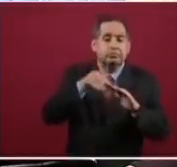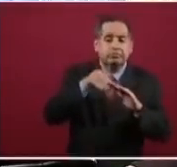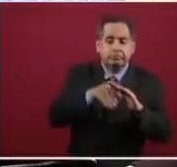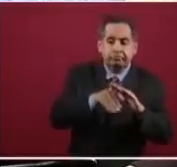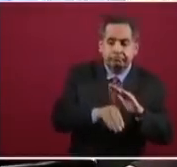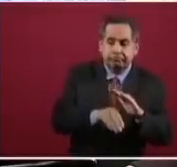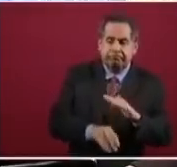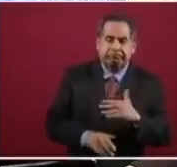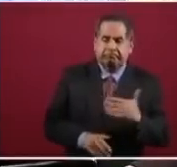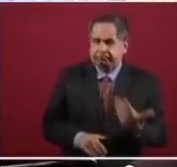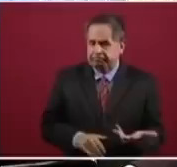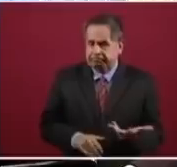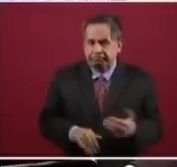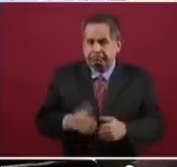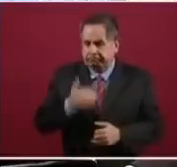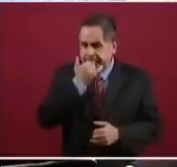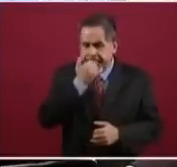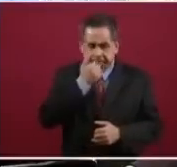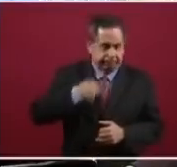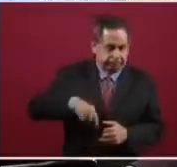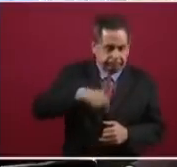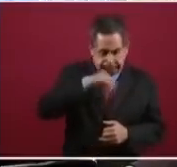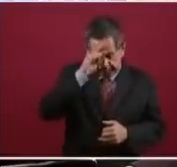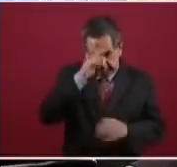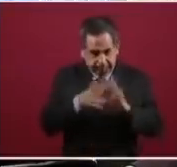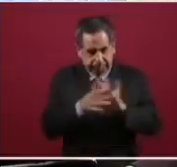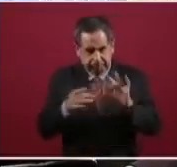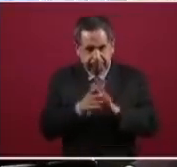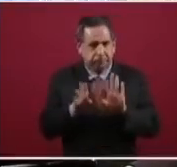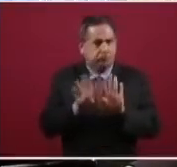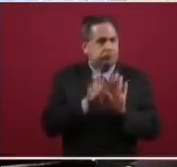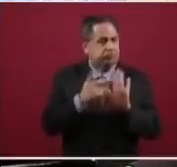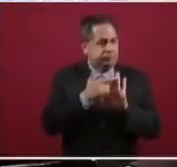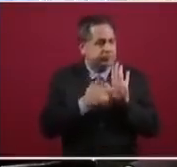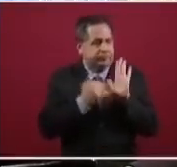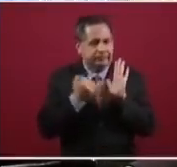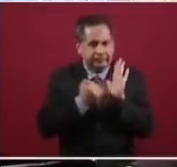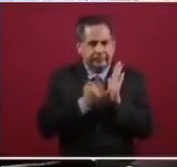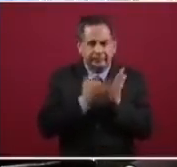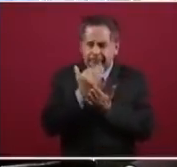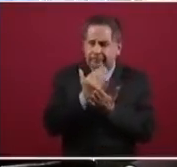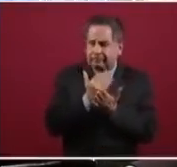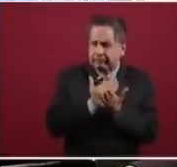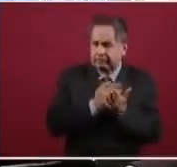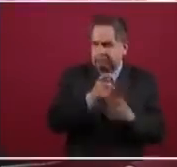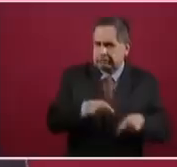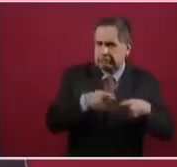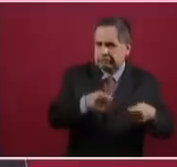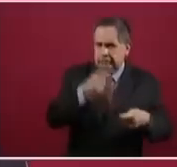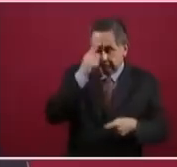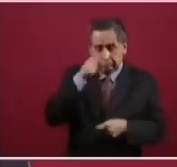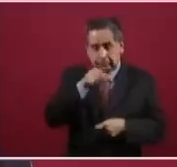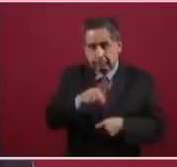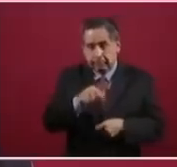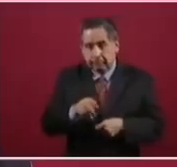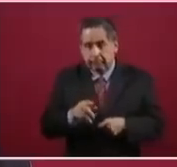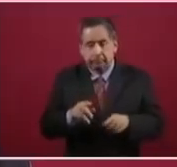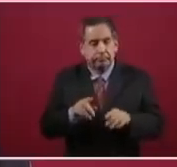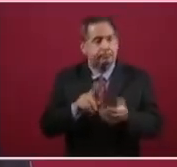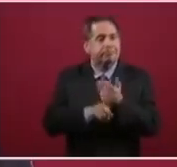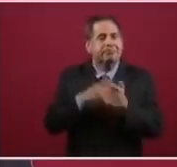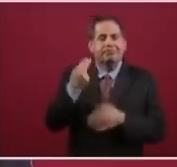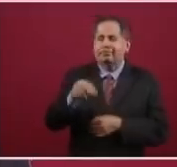todo lo que estamos haciendo estamos flexibilizando el régimen tributario de pemex y en particular hay una caída en el eneldo que